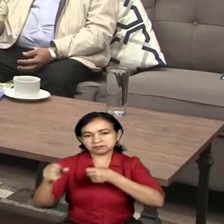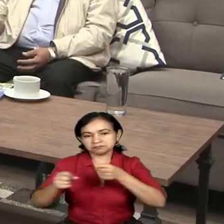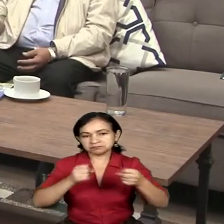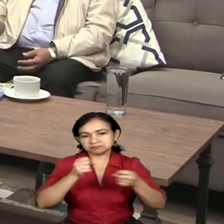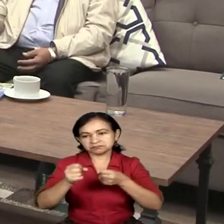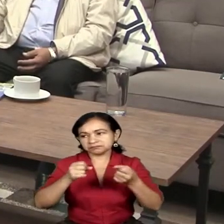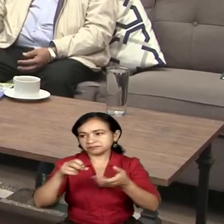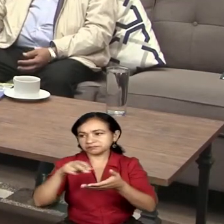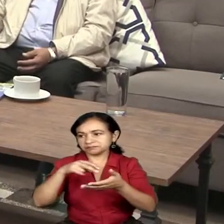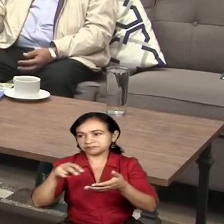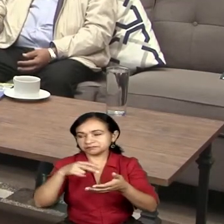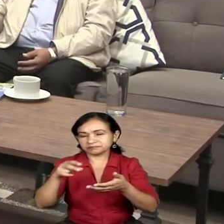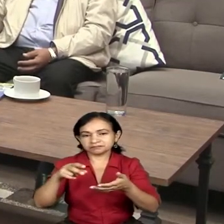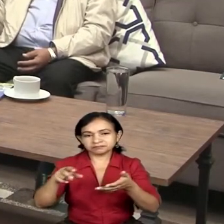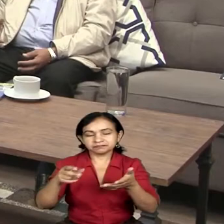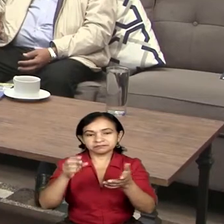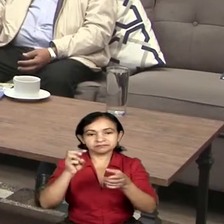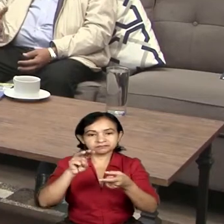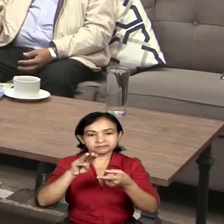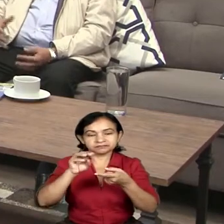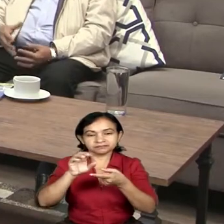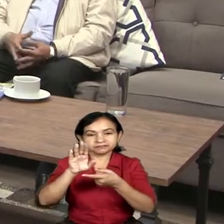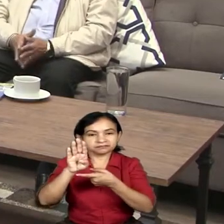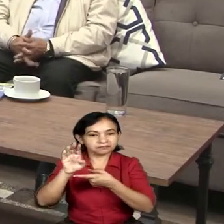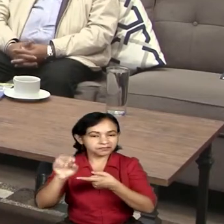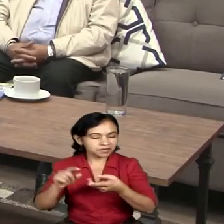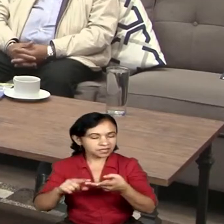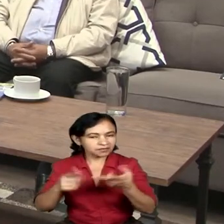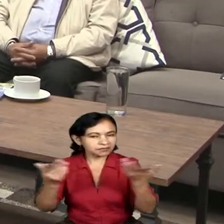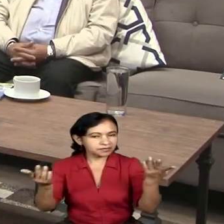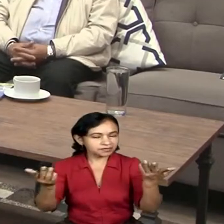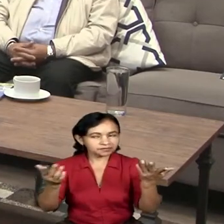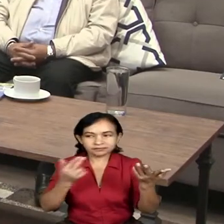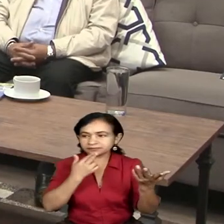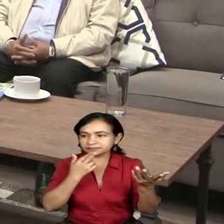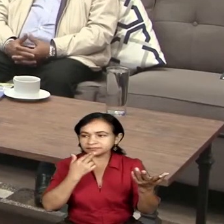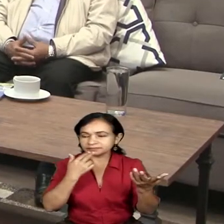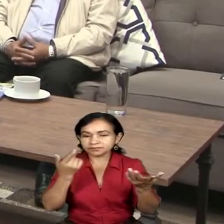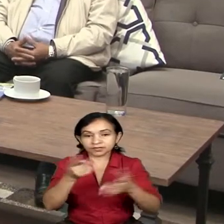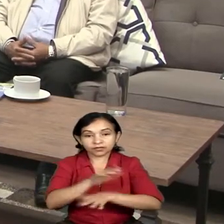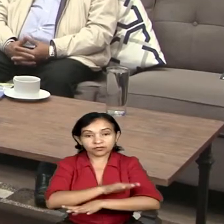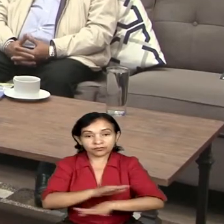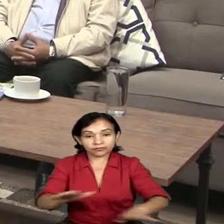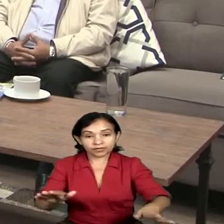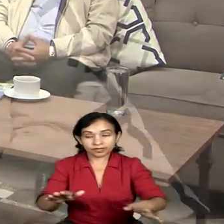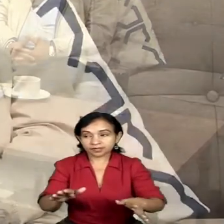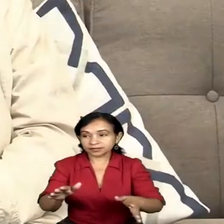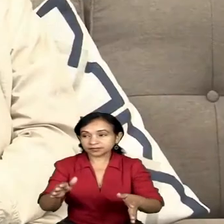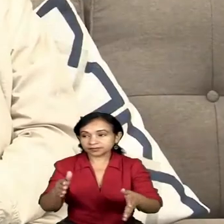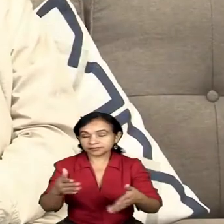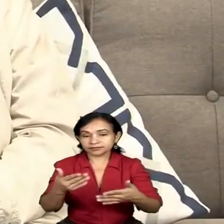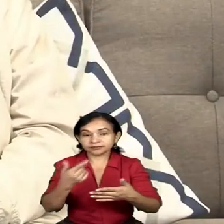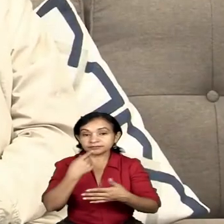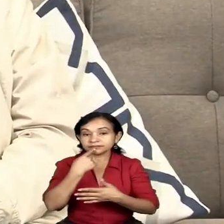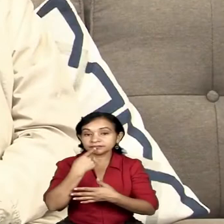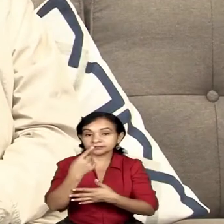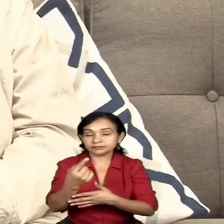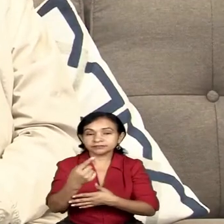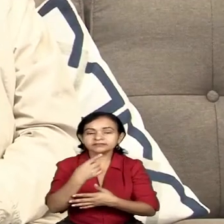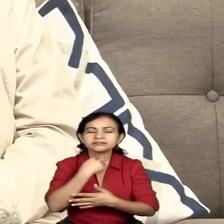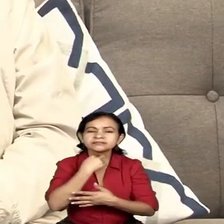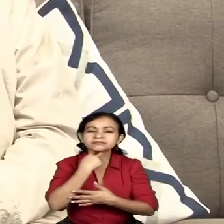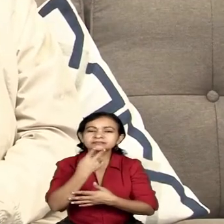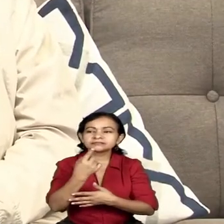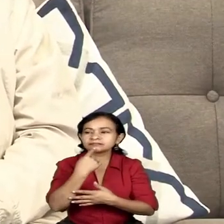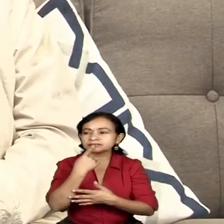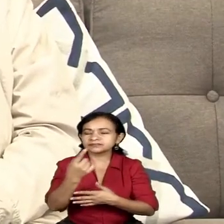unos dicen que fue un mambo, el mambo de Pérez Prado, y al terminar el mambo, él manifiesta en voz alta